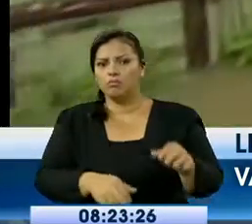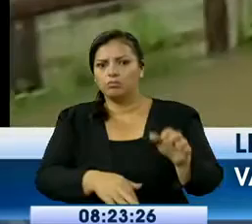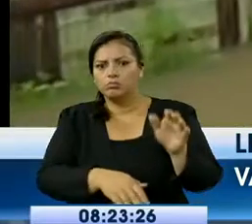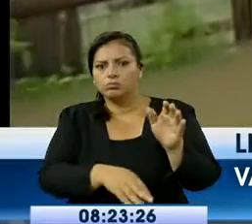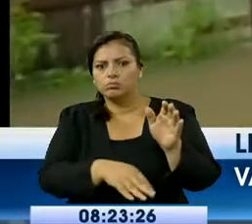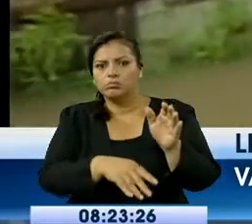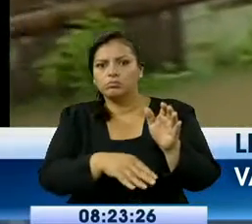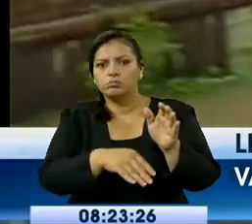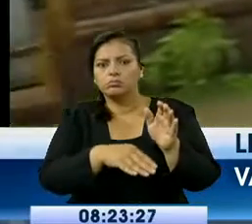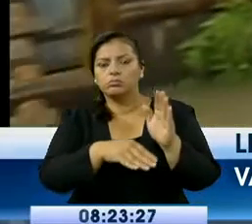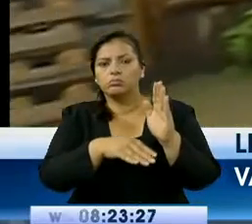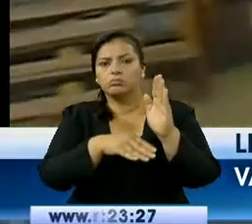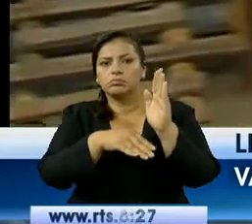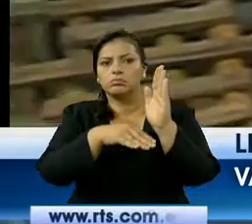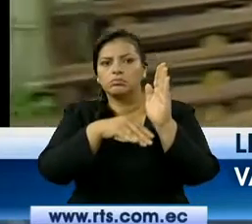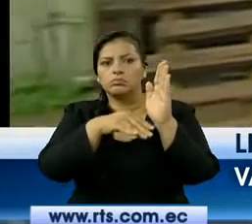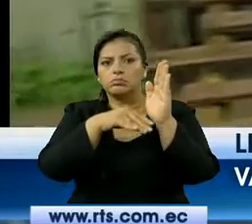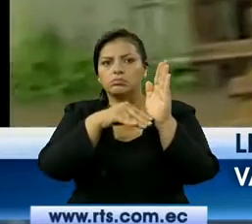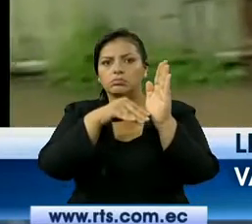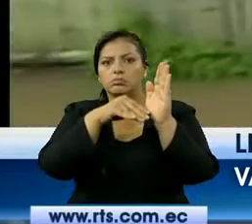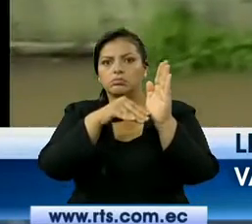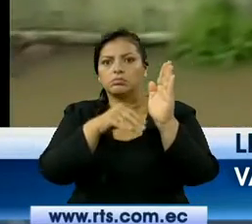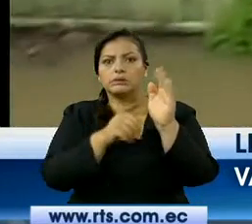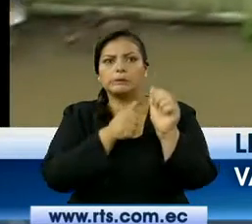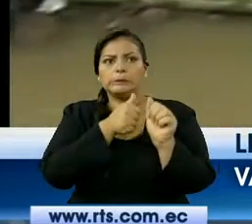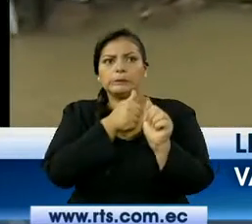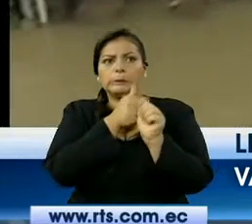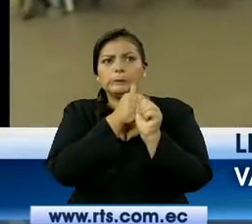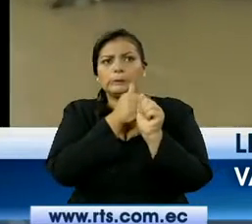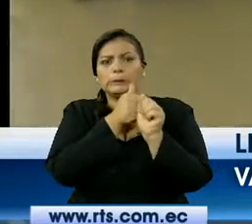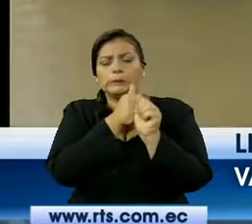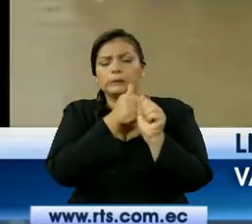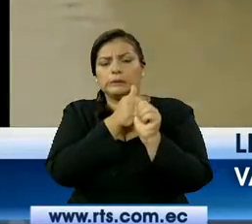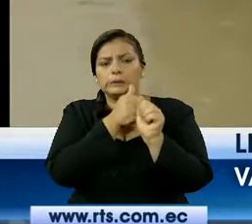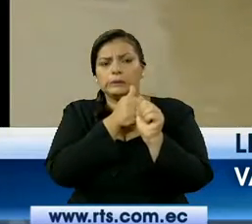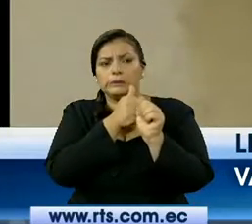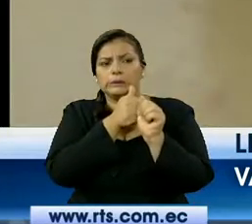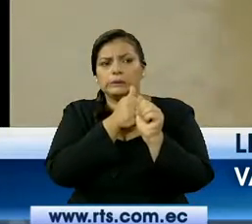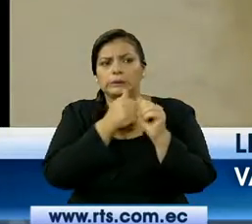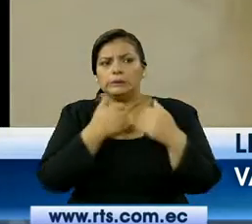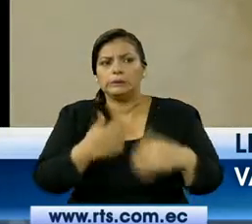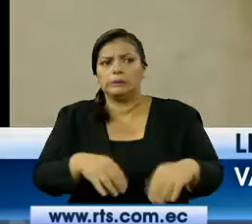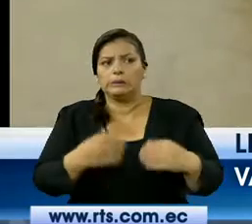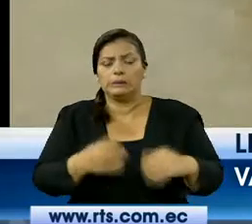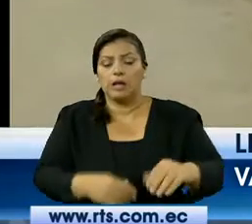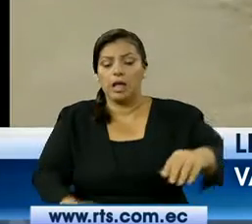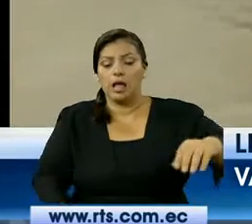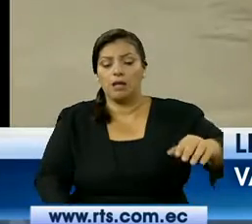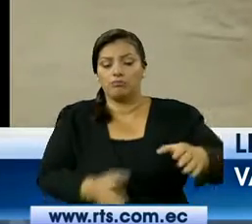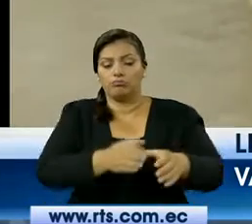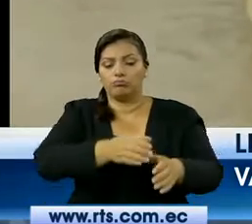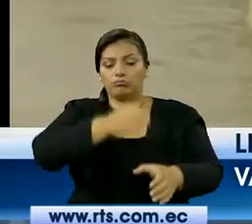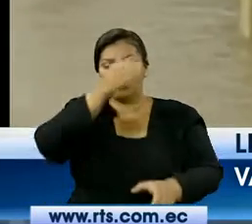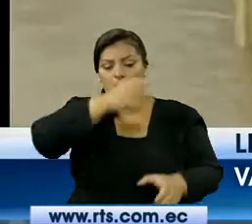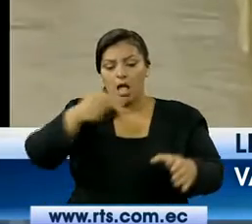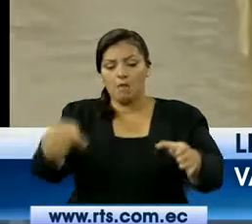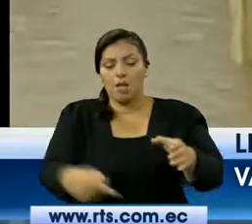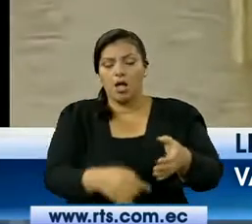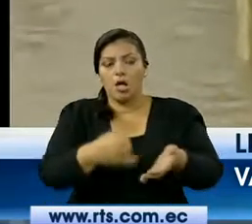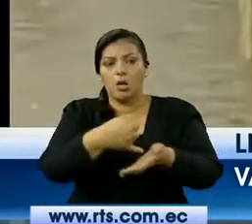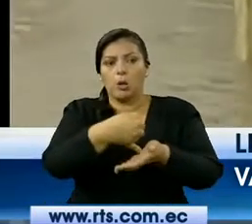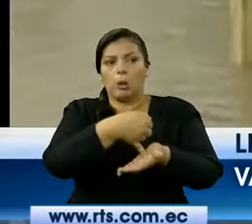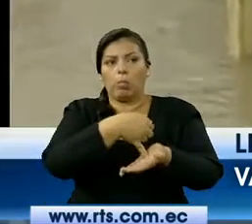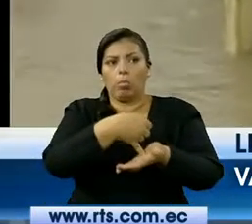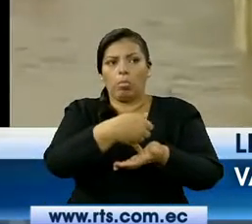una caña. El amigo nos dice que ya producto del agua, tanto la tabla como la caña se están pudriendo. ¿Qué puede pasar allí, amigo? Eso